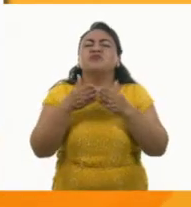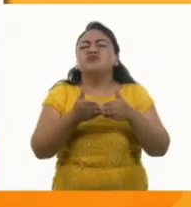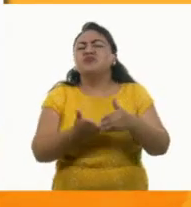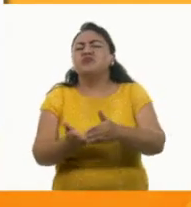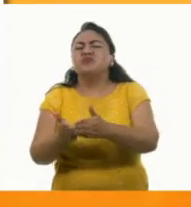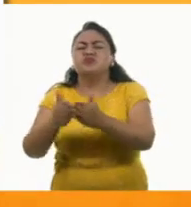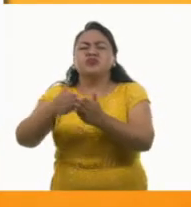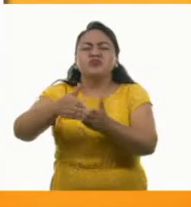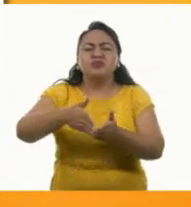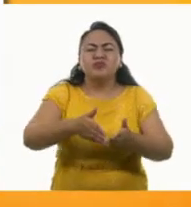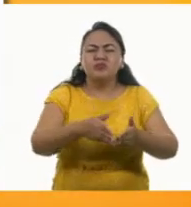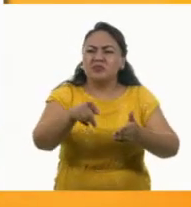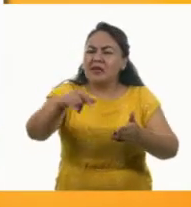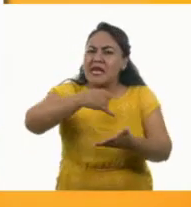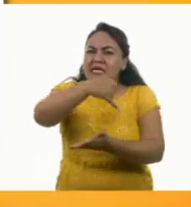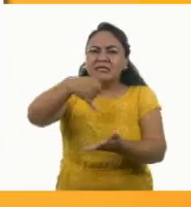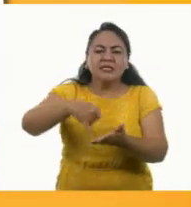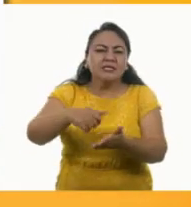islas desconocidas.